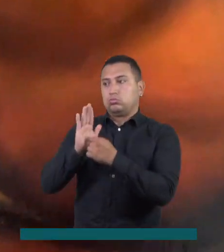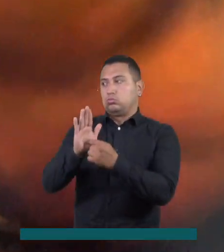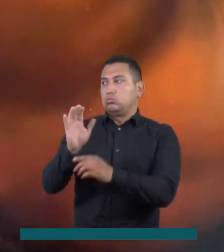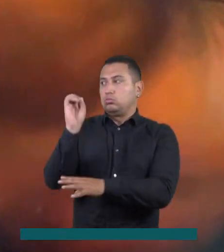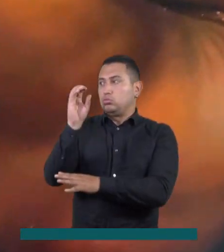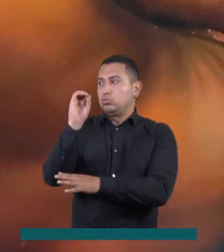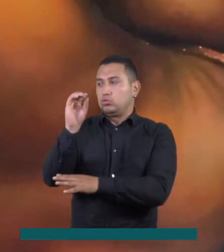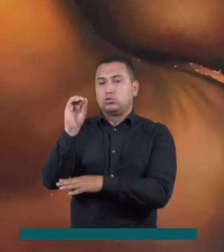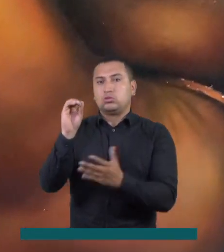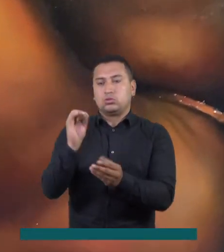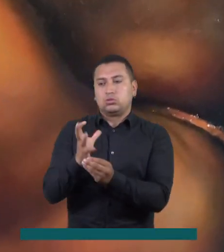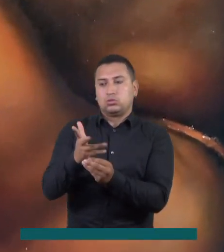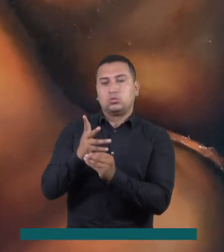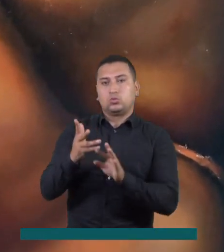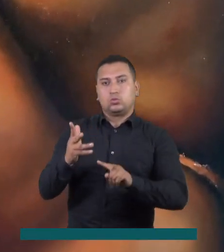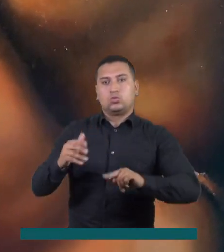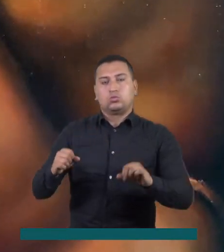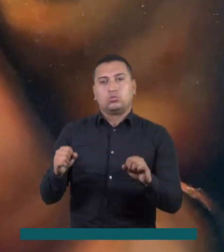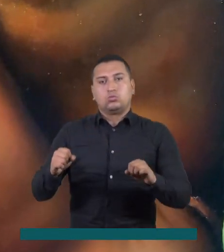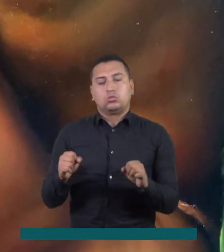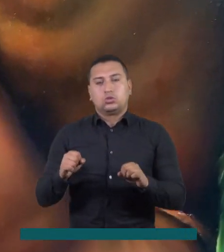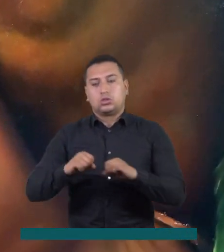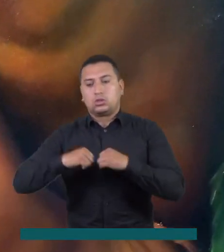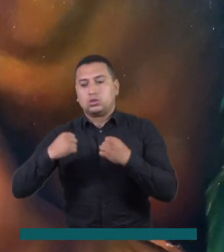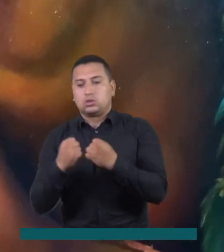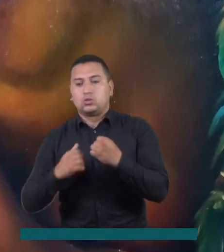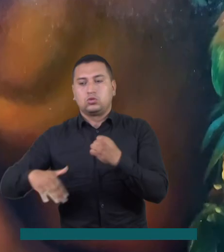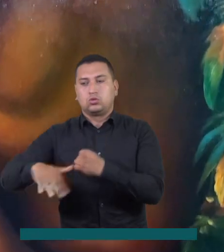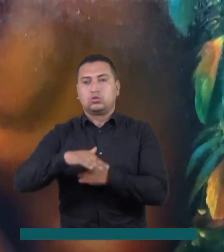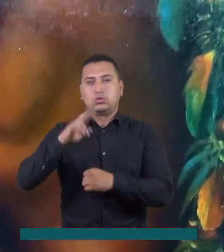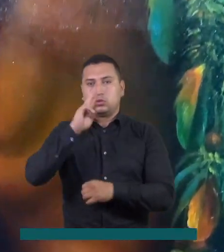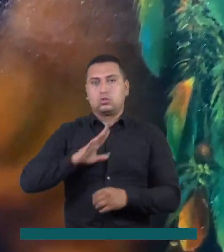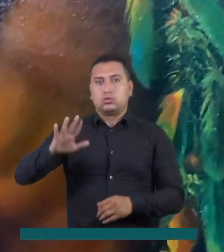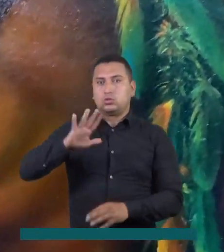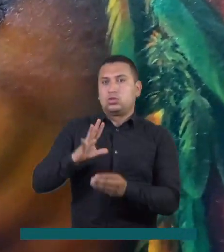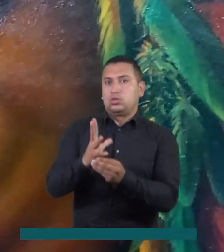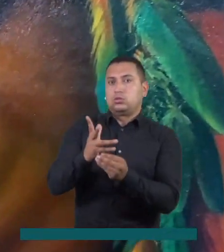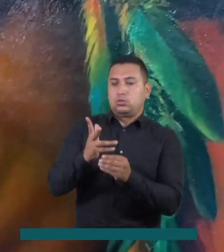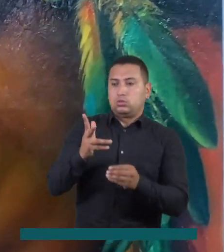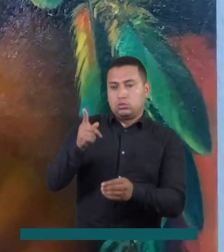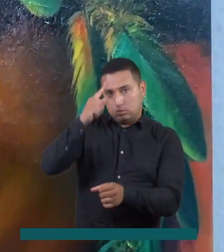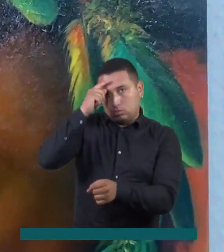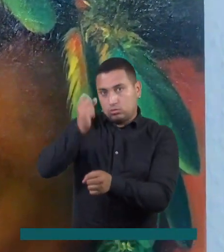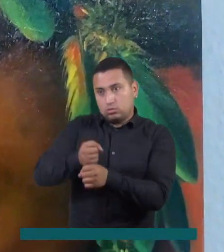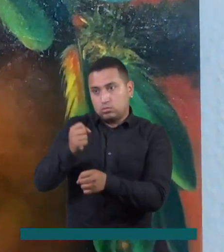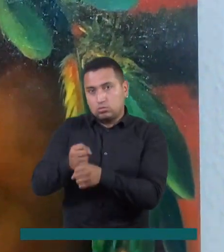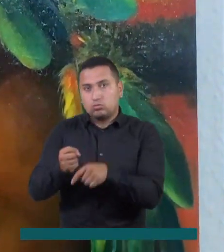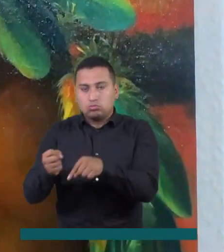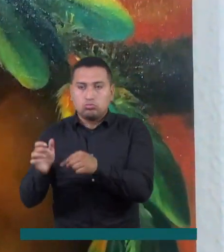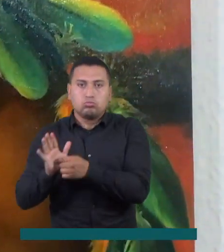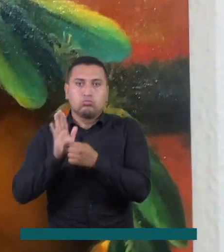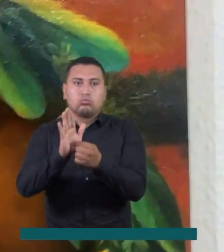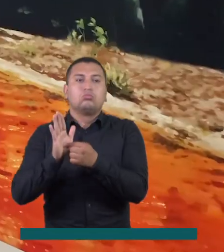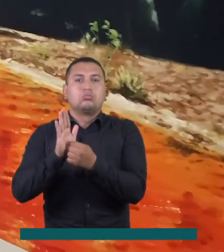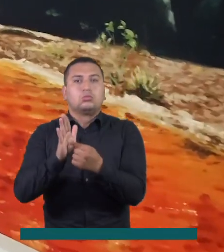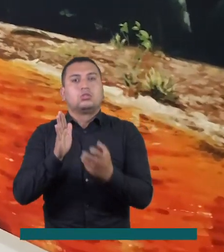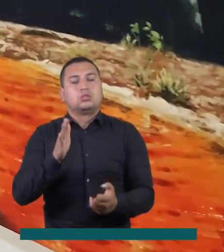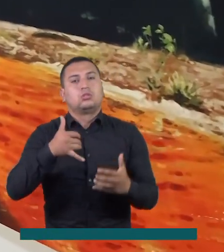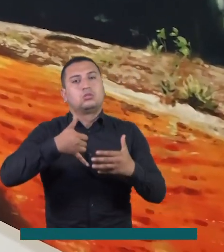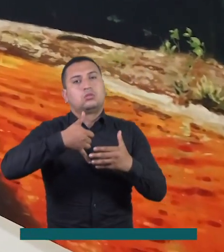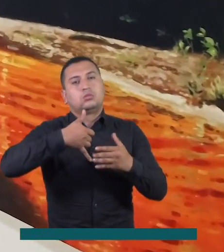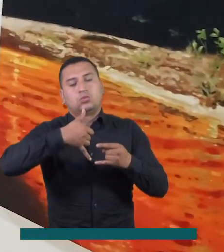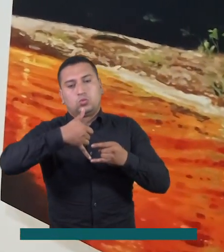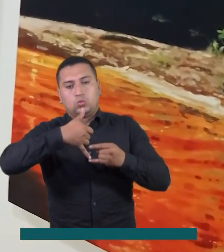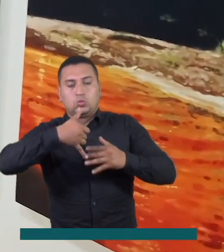en Bogotá en el Salón Nacional de Artistas y estoy trabajando en mis obras para poder representar al Guainía,